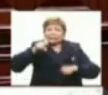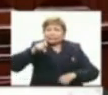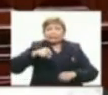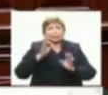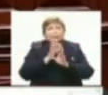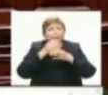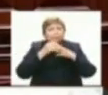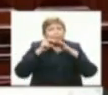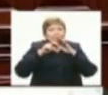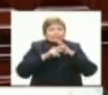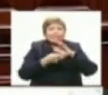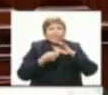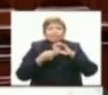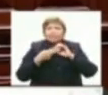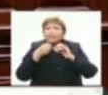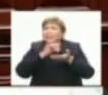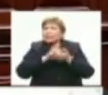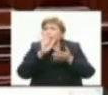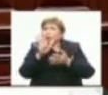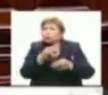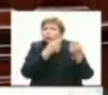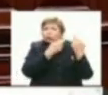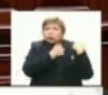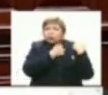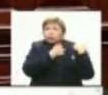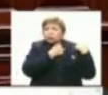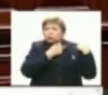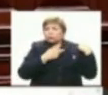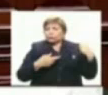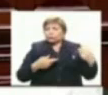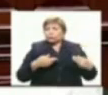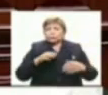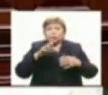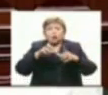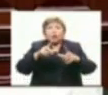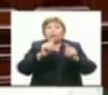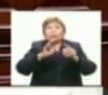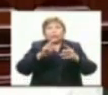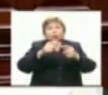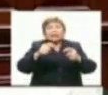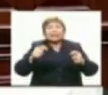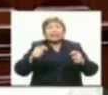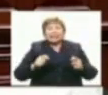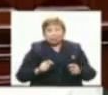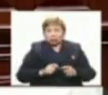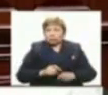hacer minería en su rol, en su territorio,